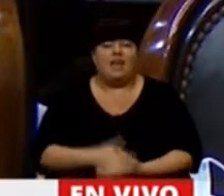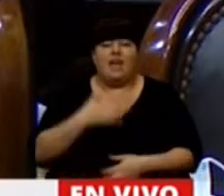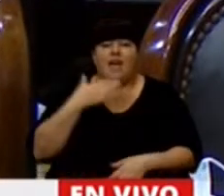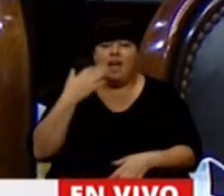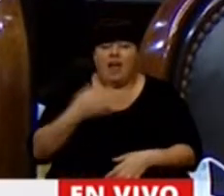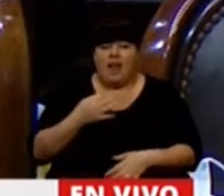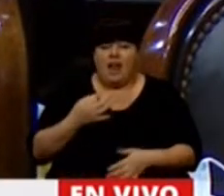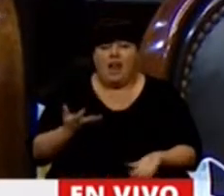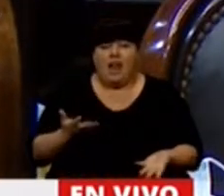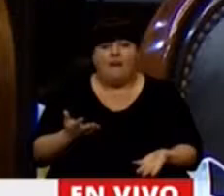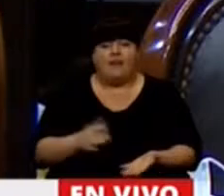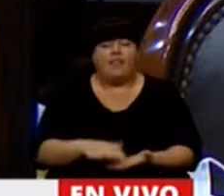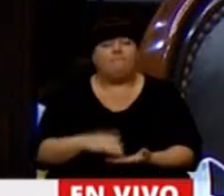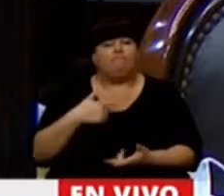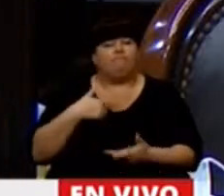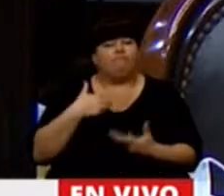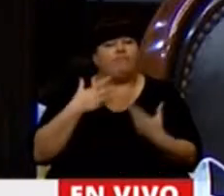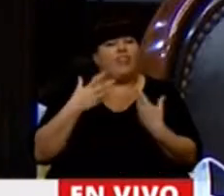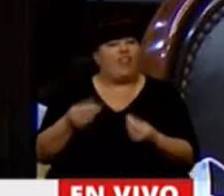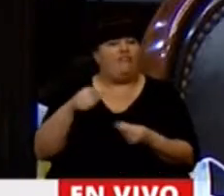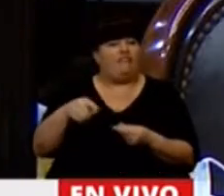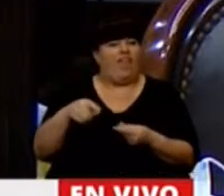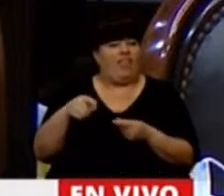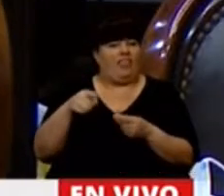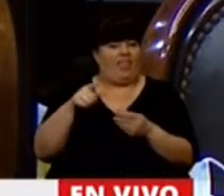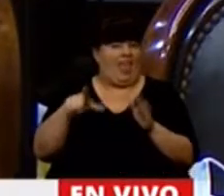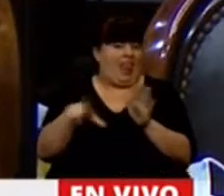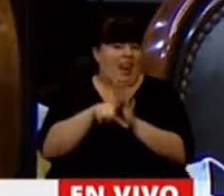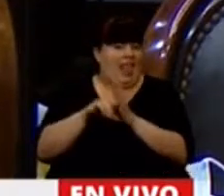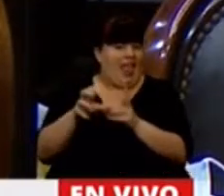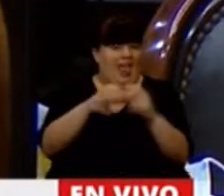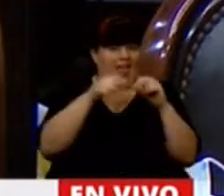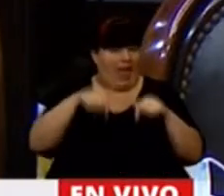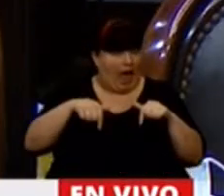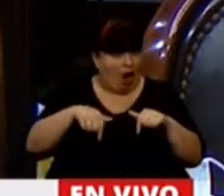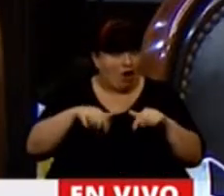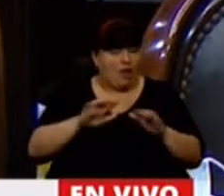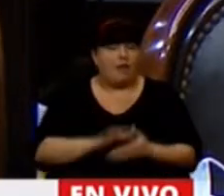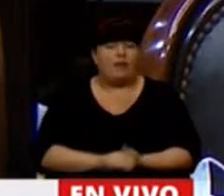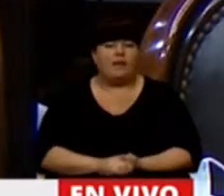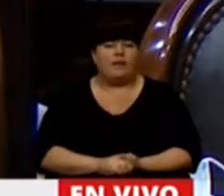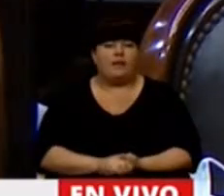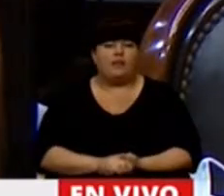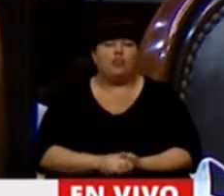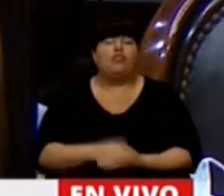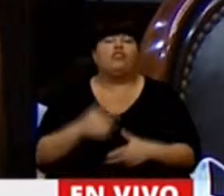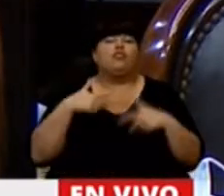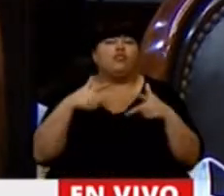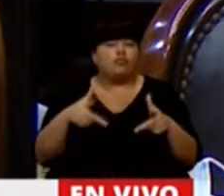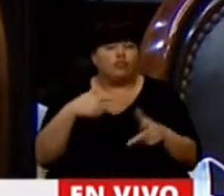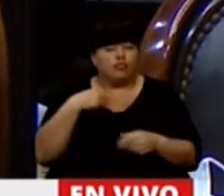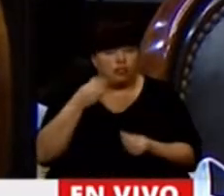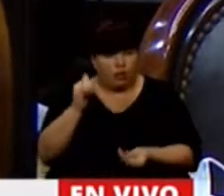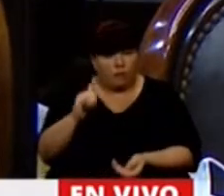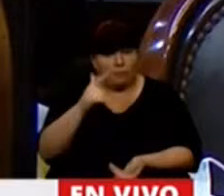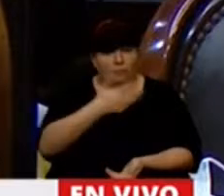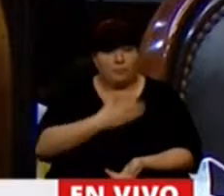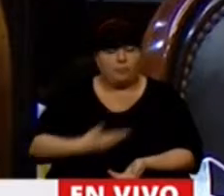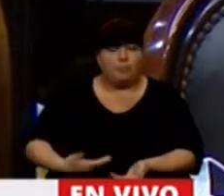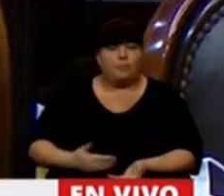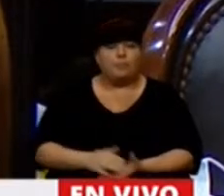que quiero defender el tratamiento en esta oportunidad. Y lo quiero hacer, señor